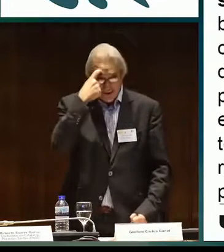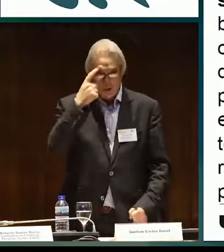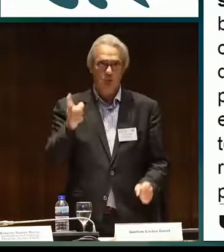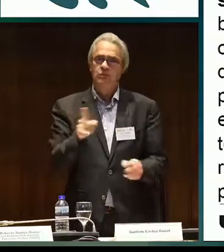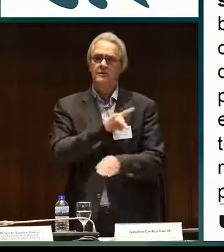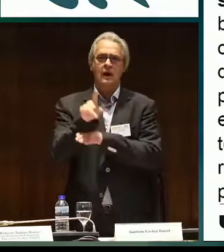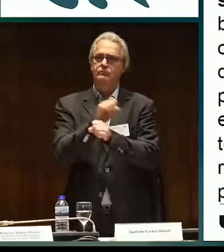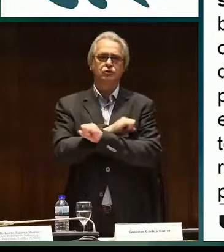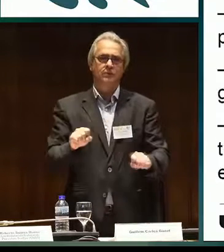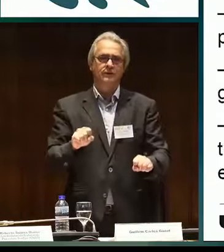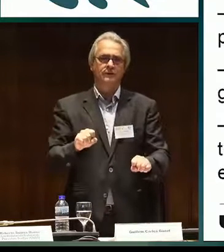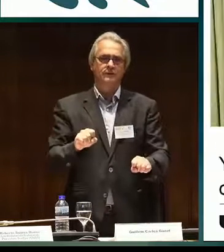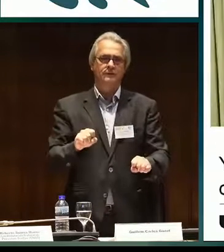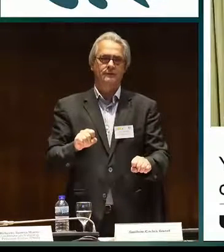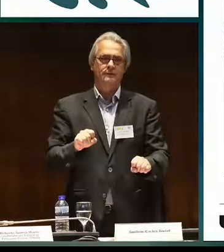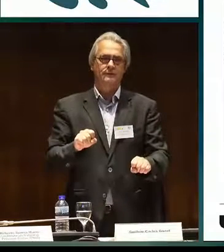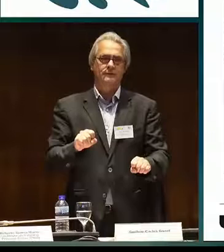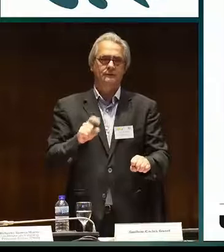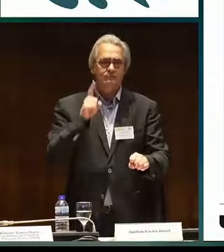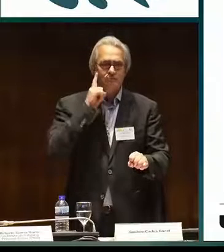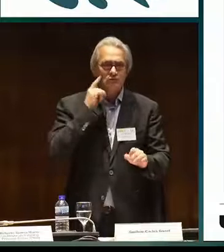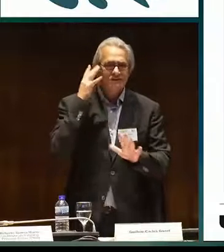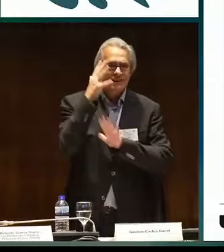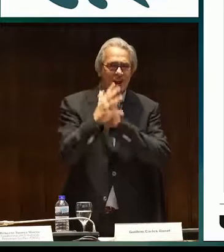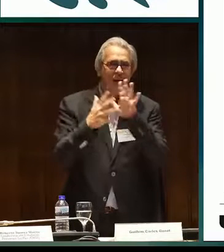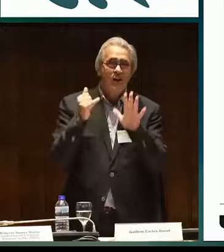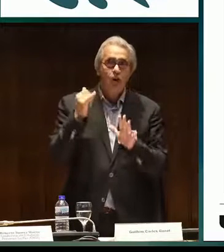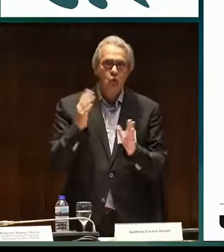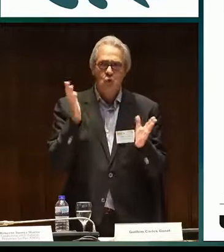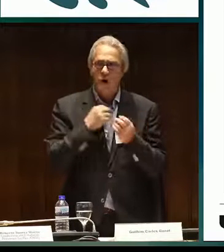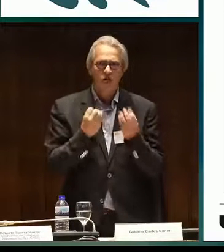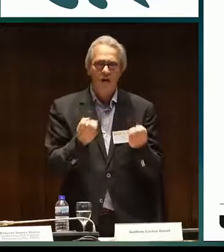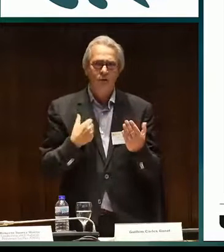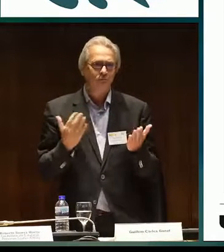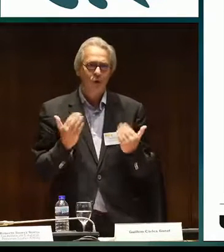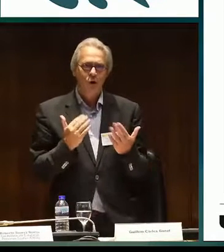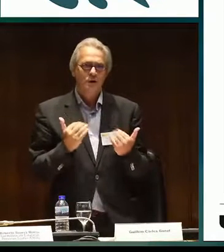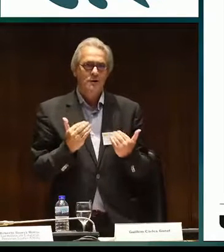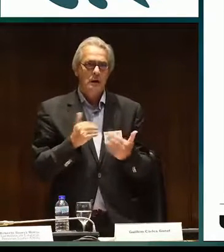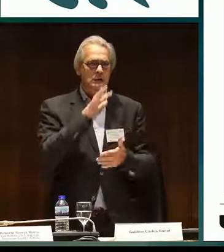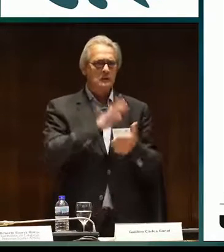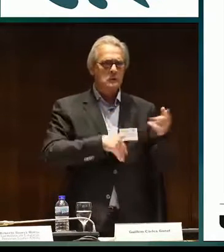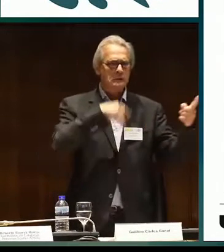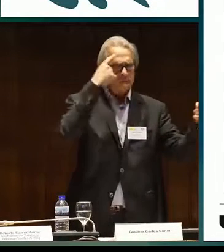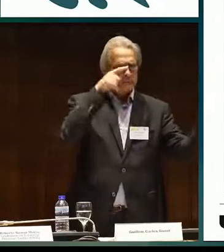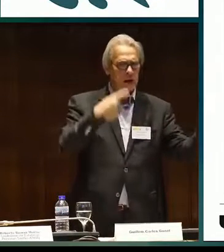decir, podría trasladar al Gobierno que en España contamos con 1 millón de personas, alrededor de 1 millón de personas,